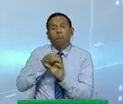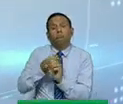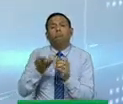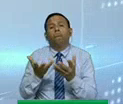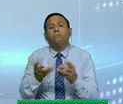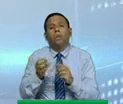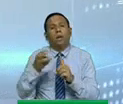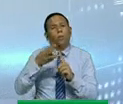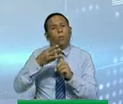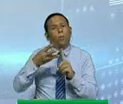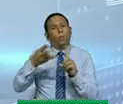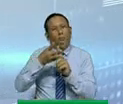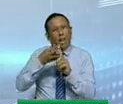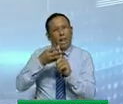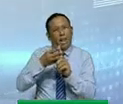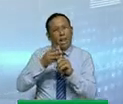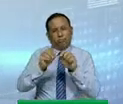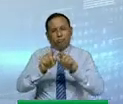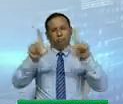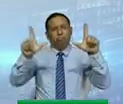web